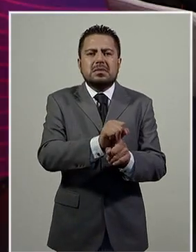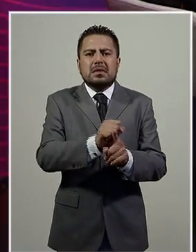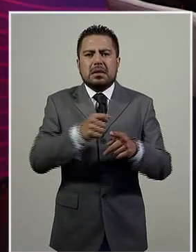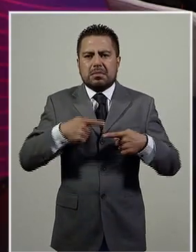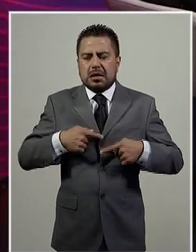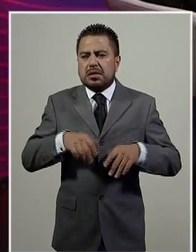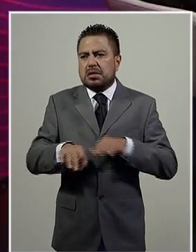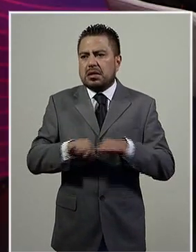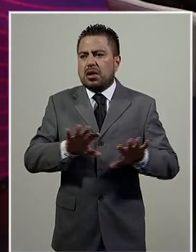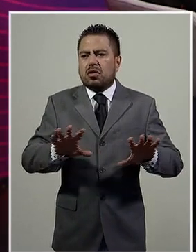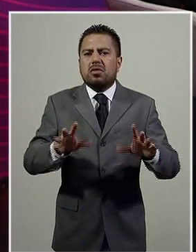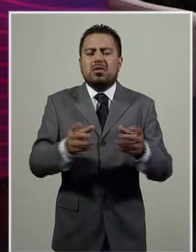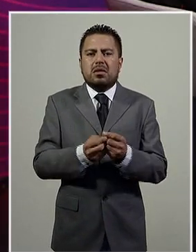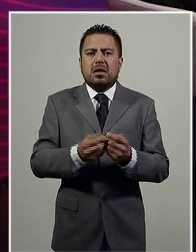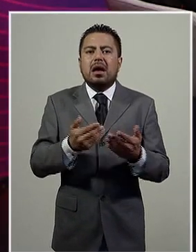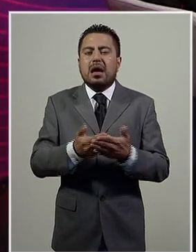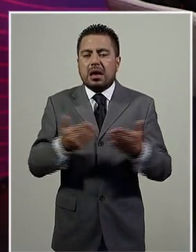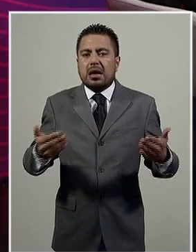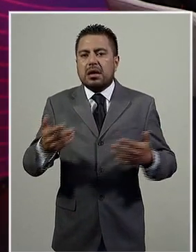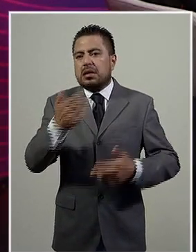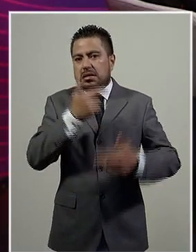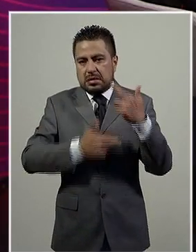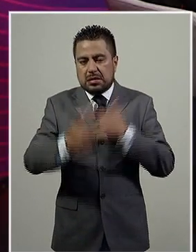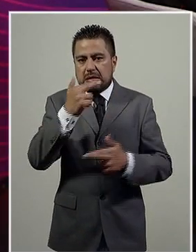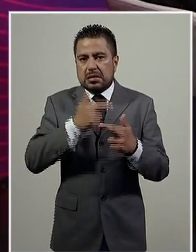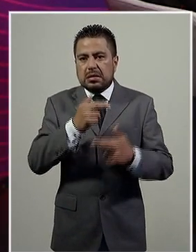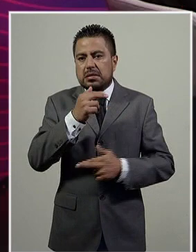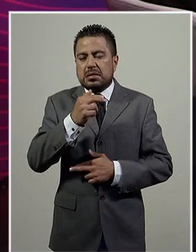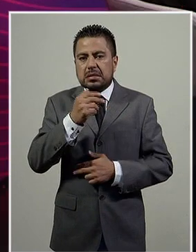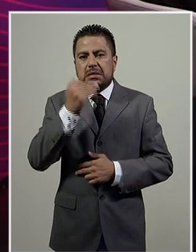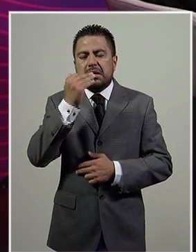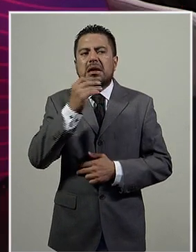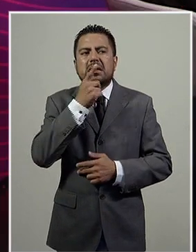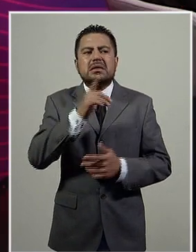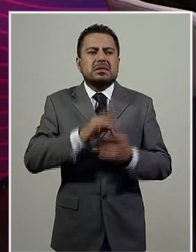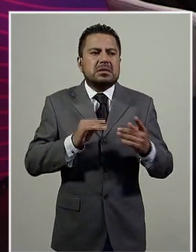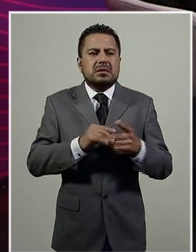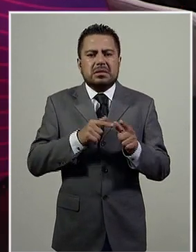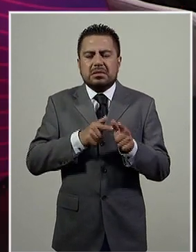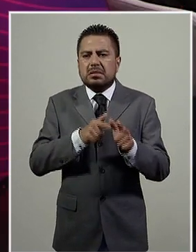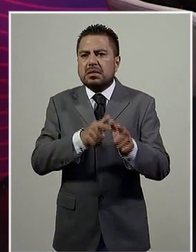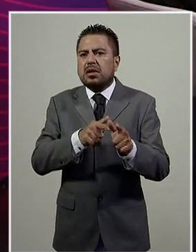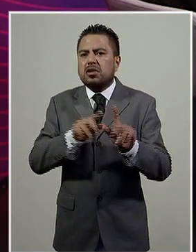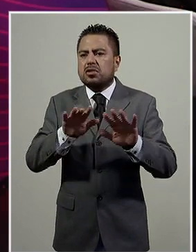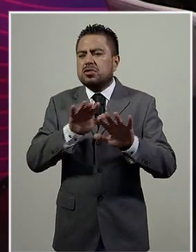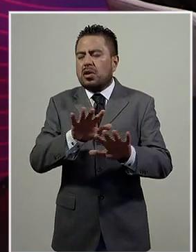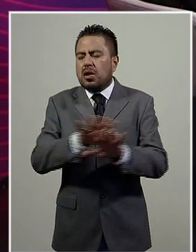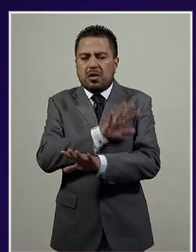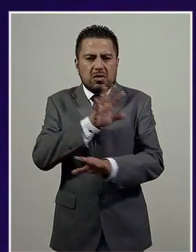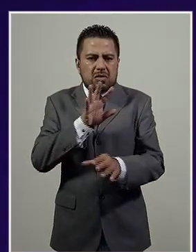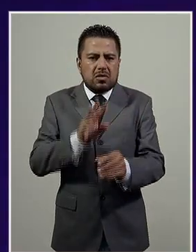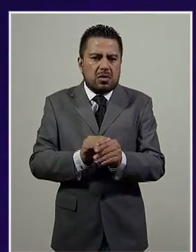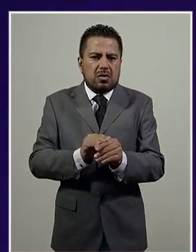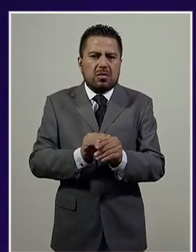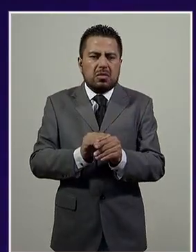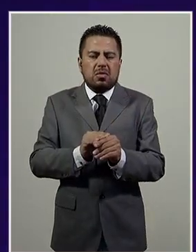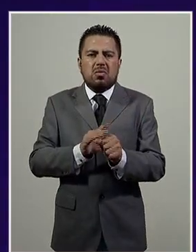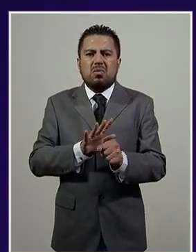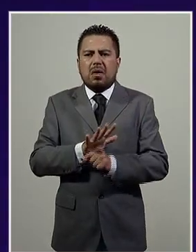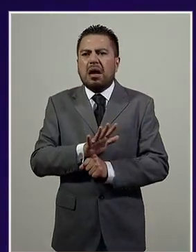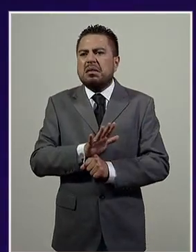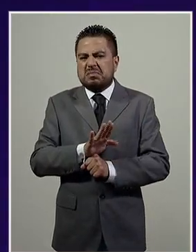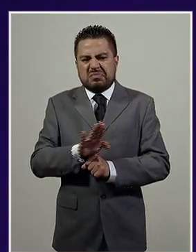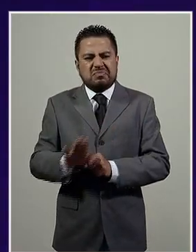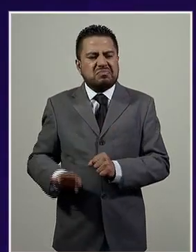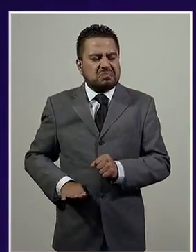de trabajo. Vamos a regresar en un momento para seguir hablando de esto y sobre todo, pues en qué le conviene